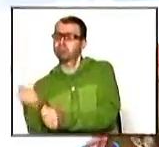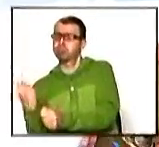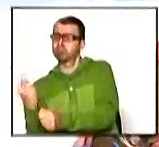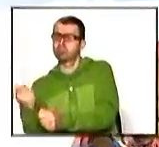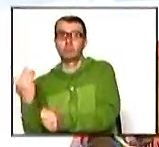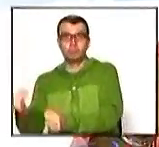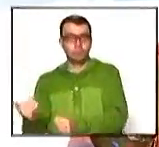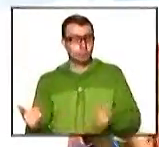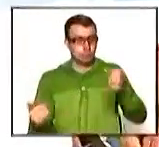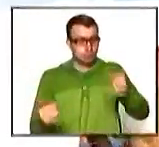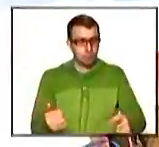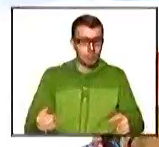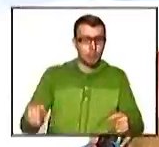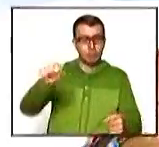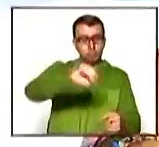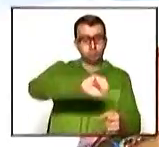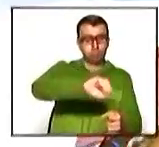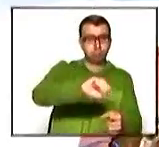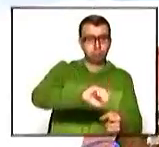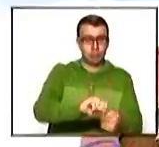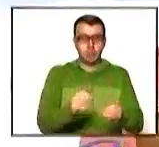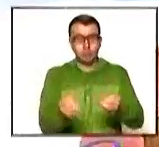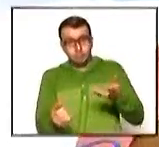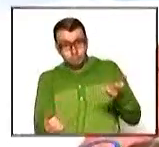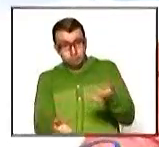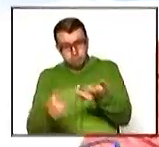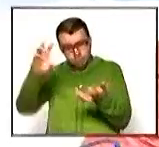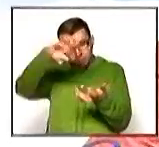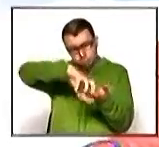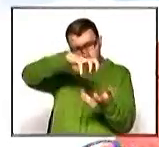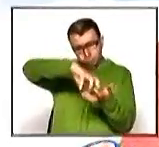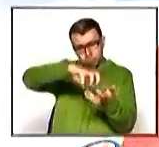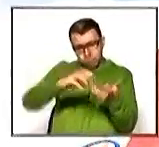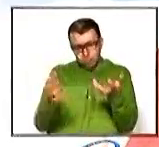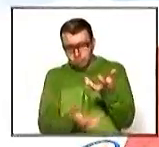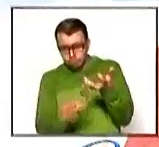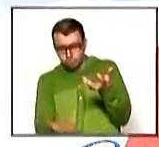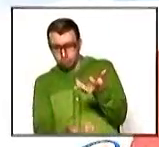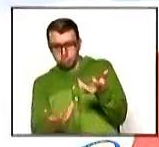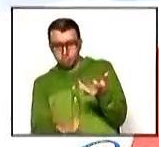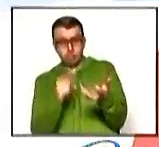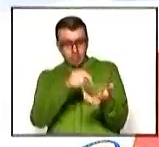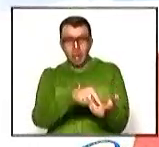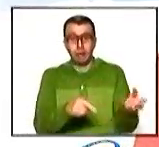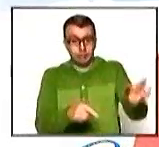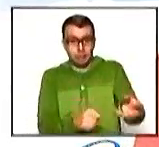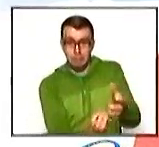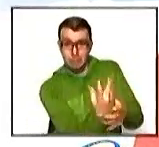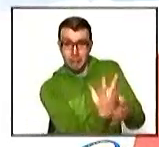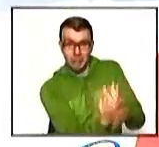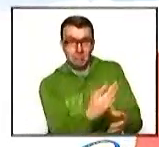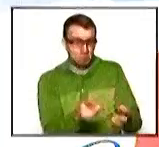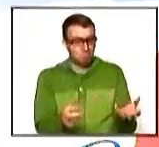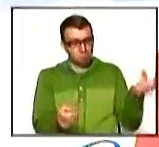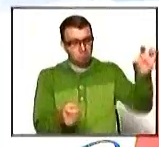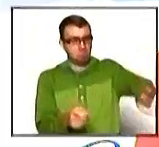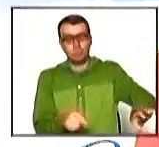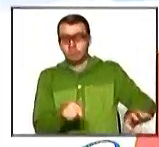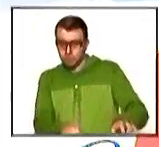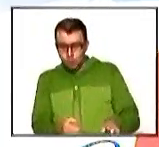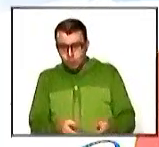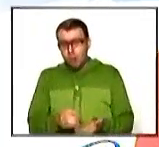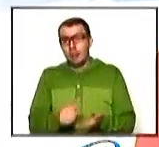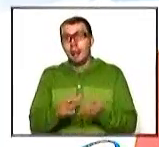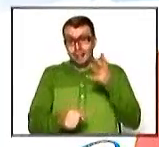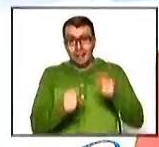Lo colado lo pueden utilizar de abono en las maticas, lo pueden utilizar en otras cosas y esa lechita es la que van a consumir. Eso lo deben de hacer